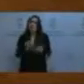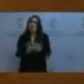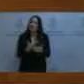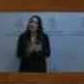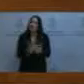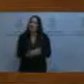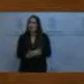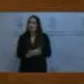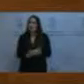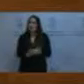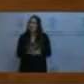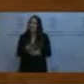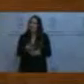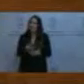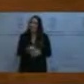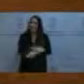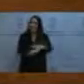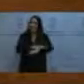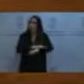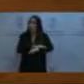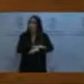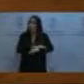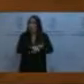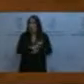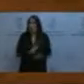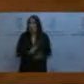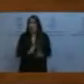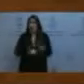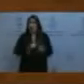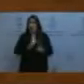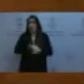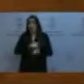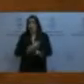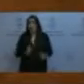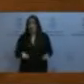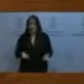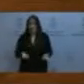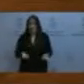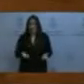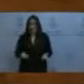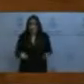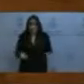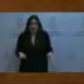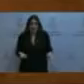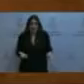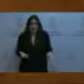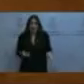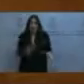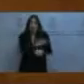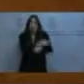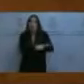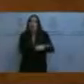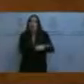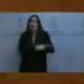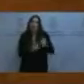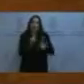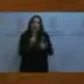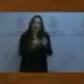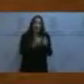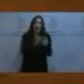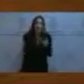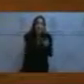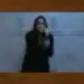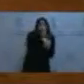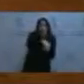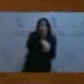peor, que es que el Gobierno incumple incluso aquello que a veces vota, otras veces